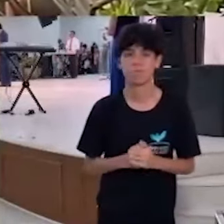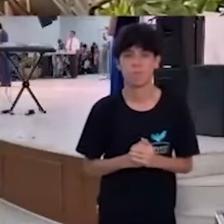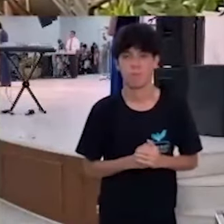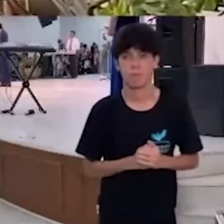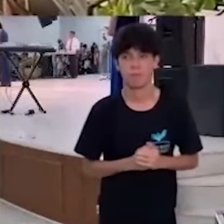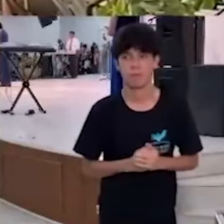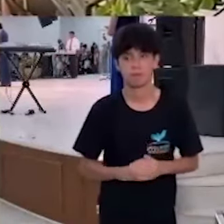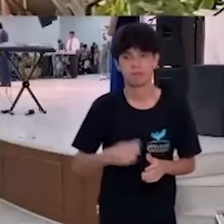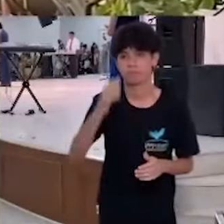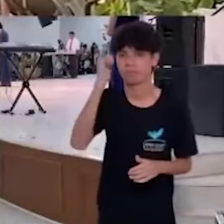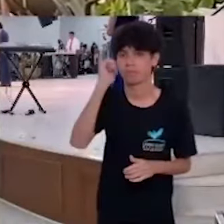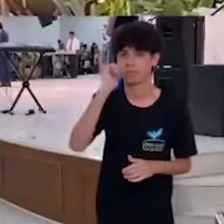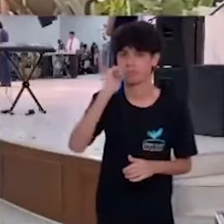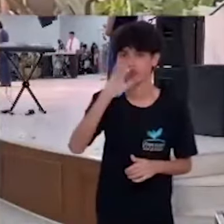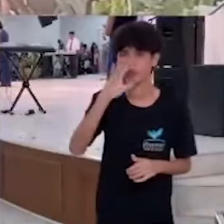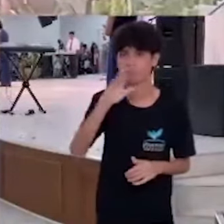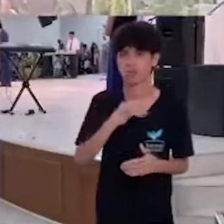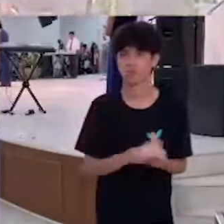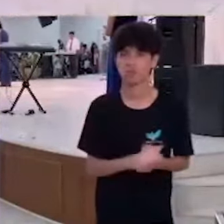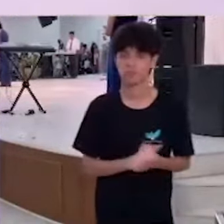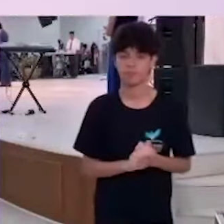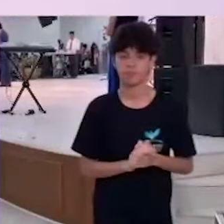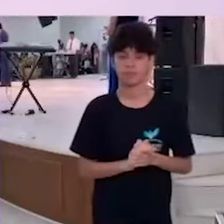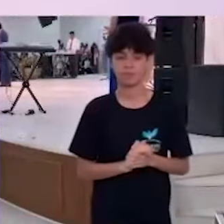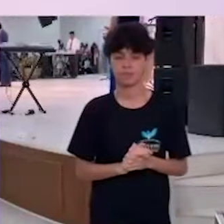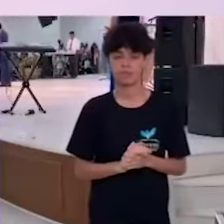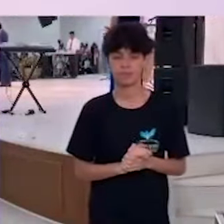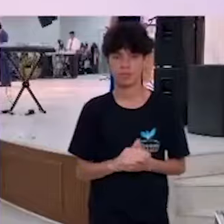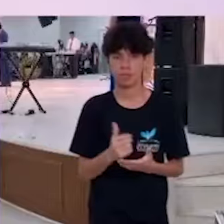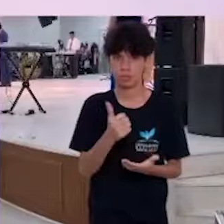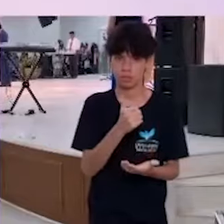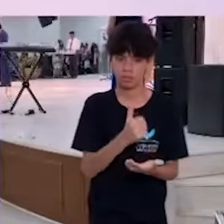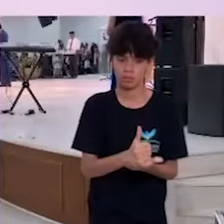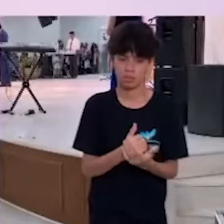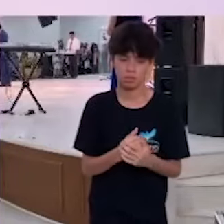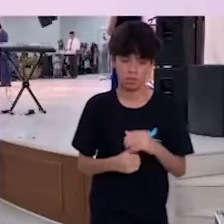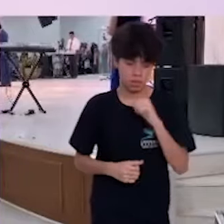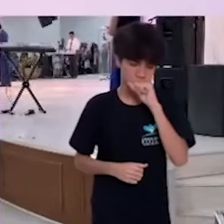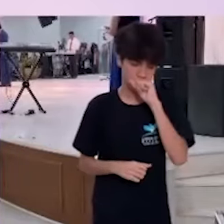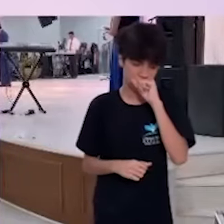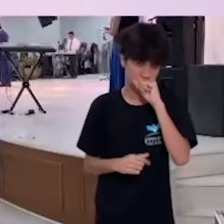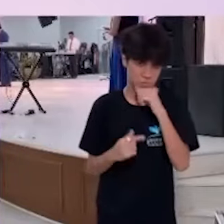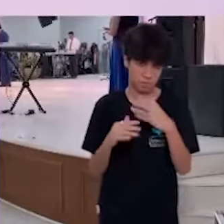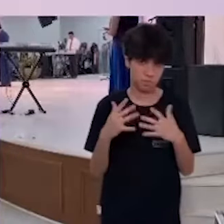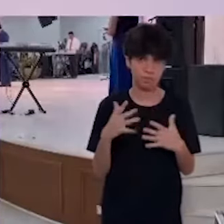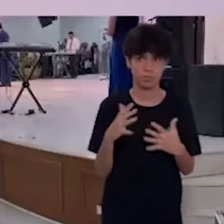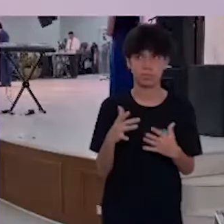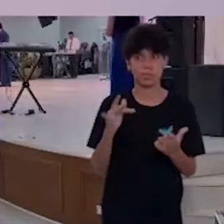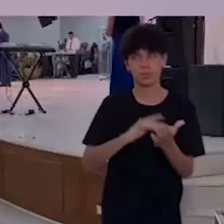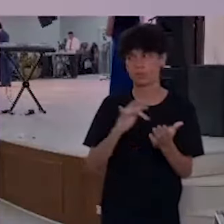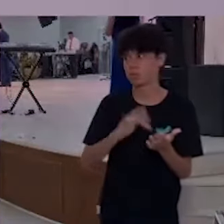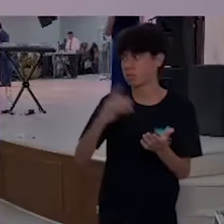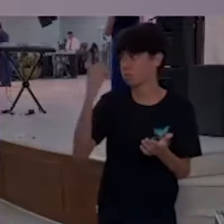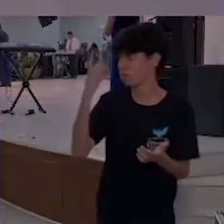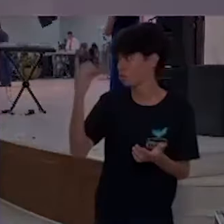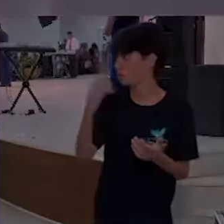por los siglos de los siglos. Amén y amén. Gracias, Señor.